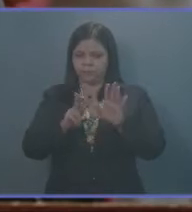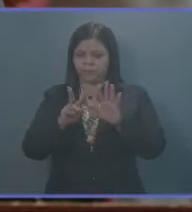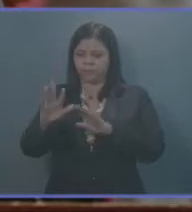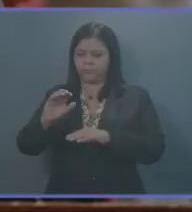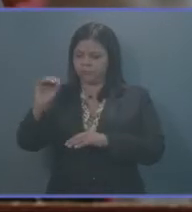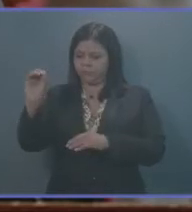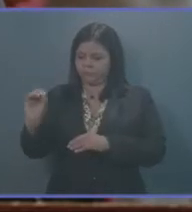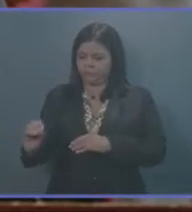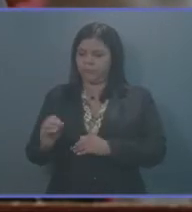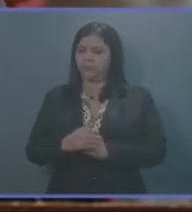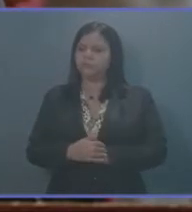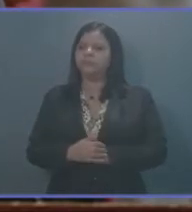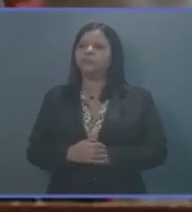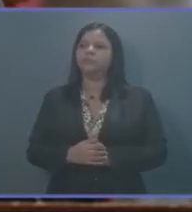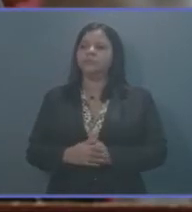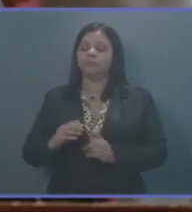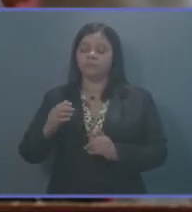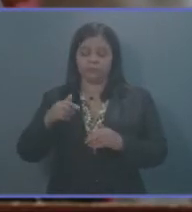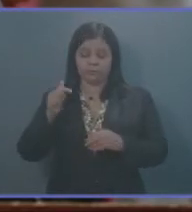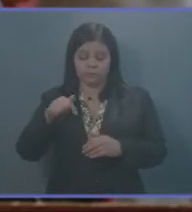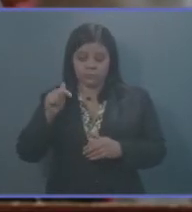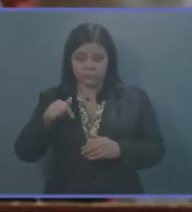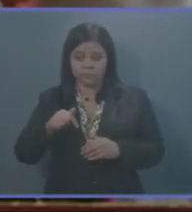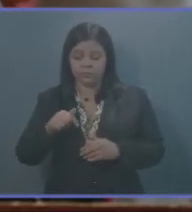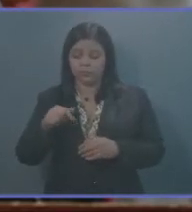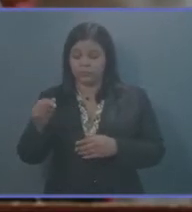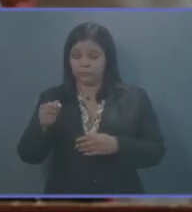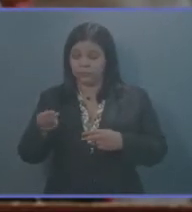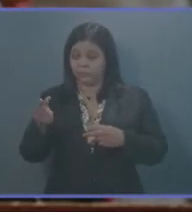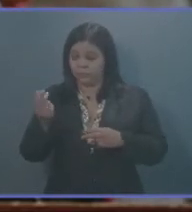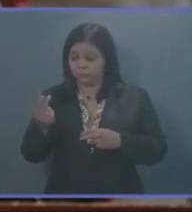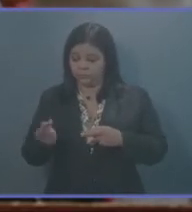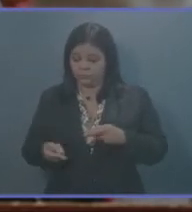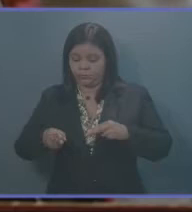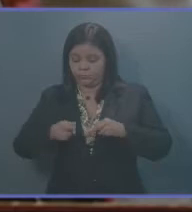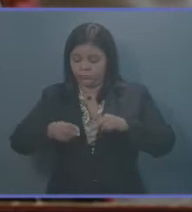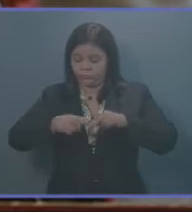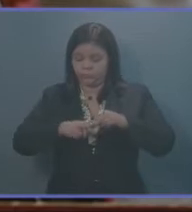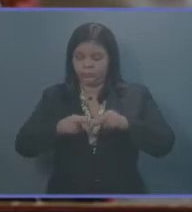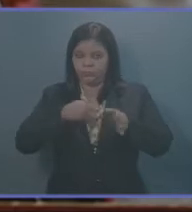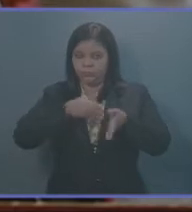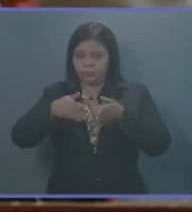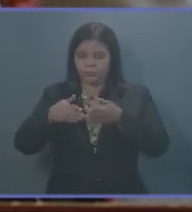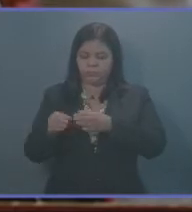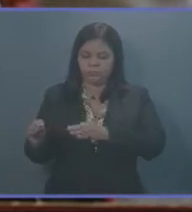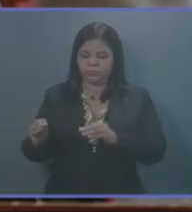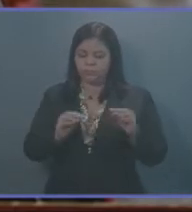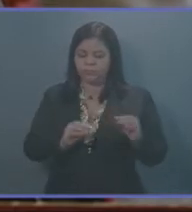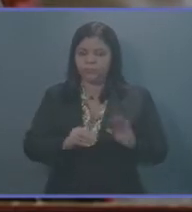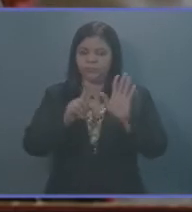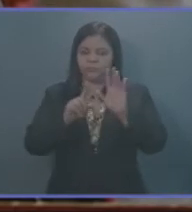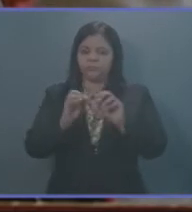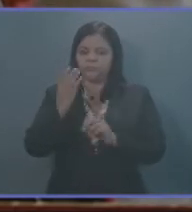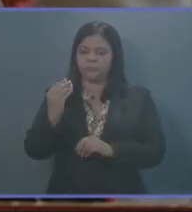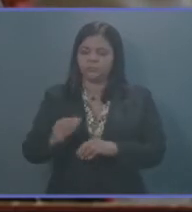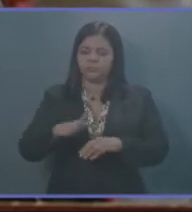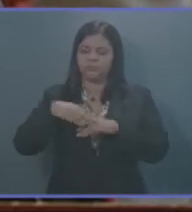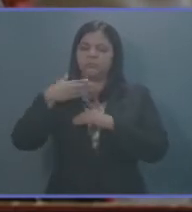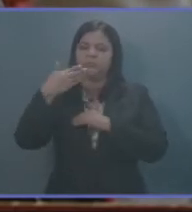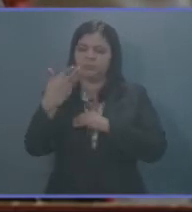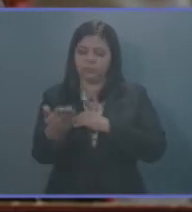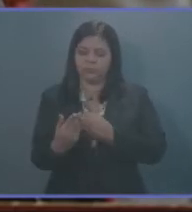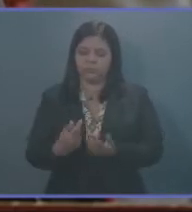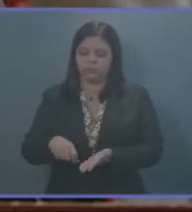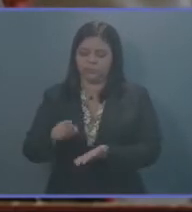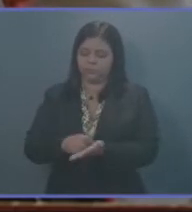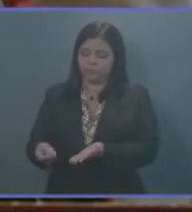0.75% por año. La comisión de crédito empezará a devengarse a los 60 días de la fecha de suscripción del